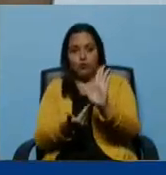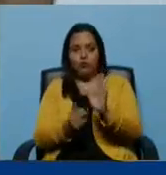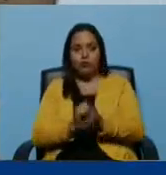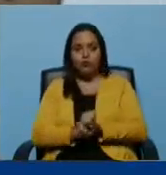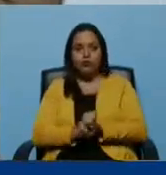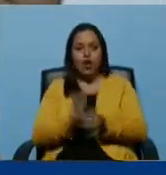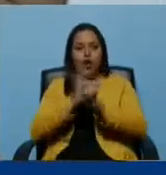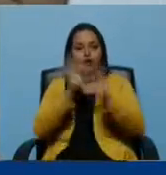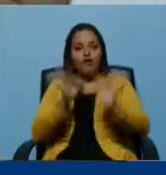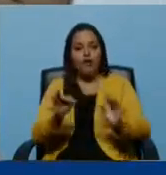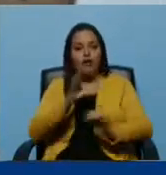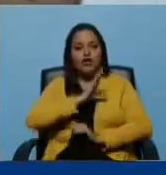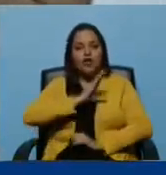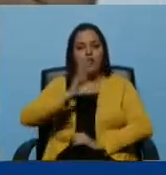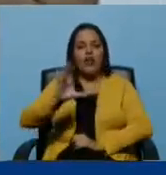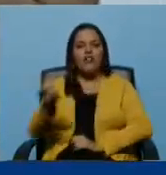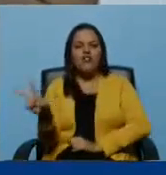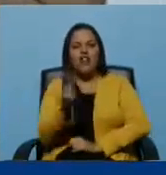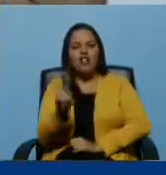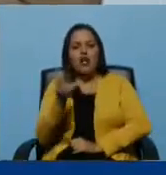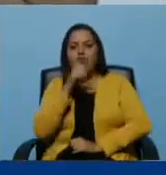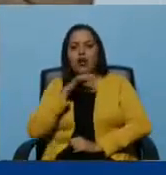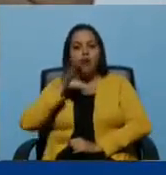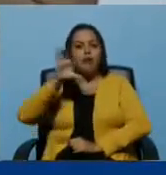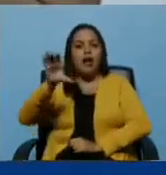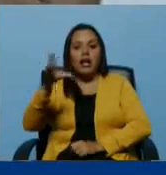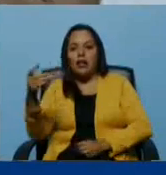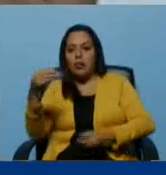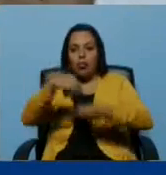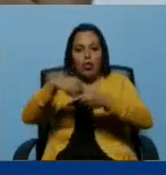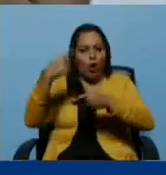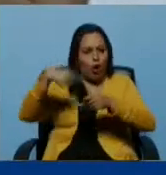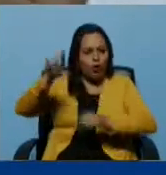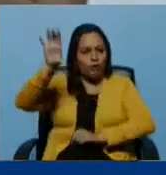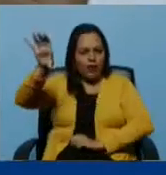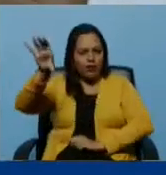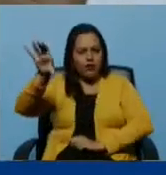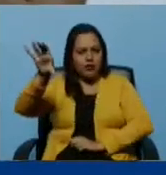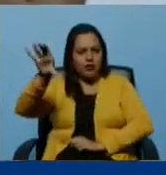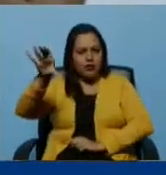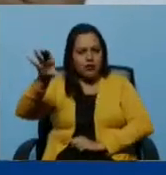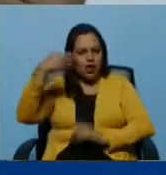manera soberana. Venezuela no es un país intervenido,